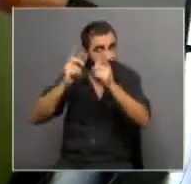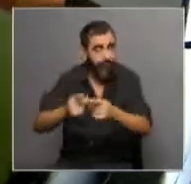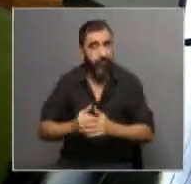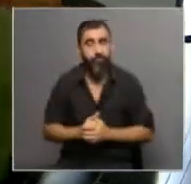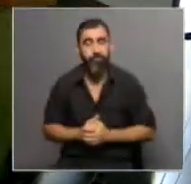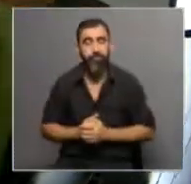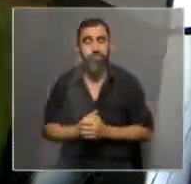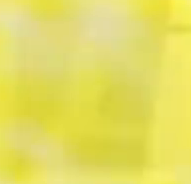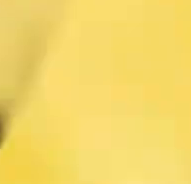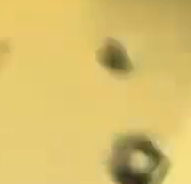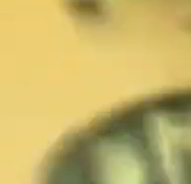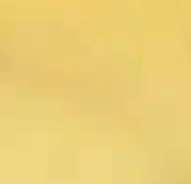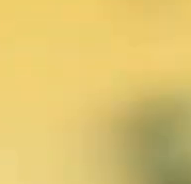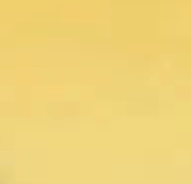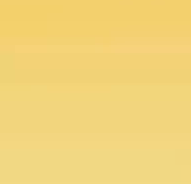informe.